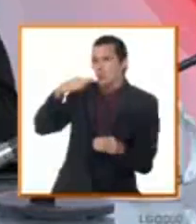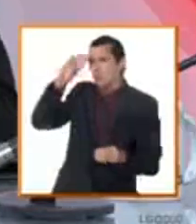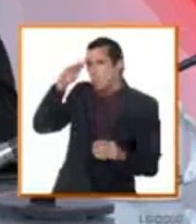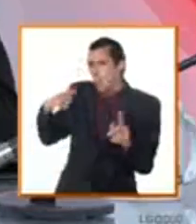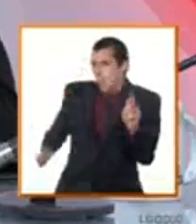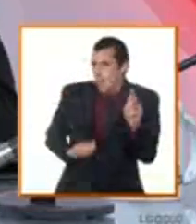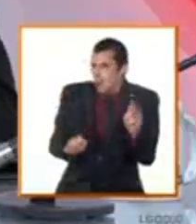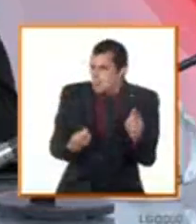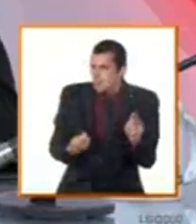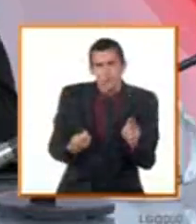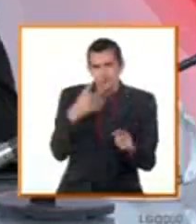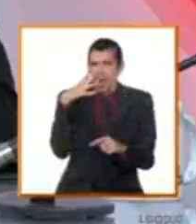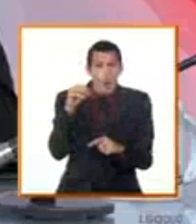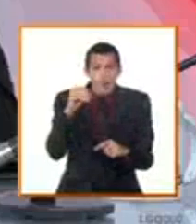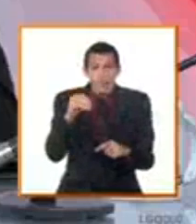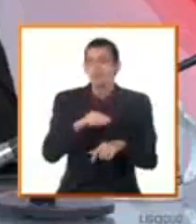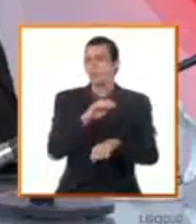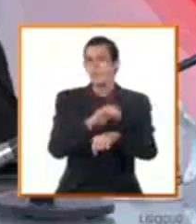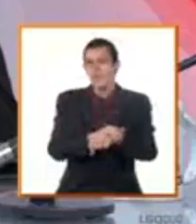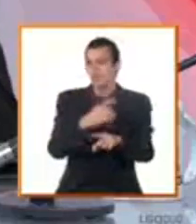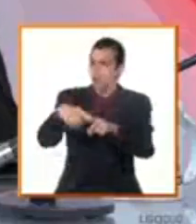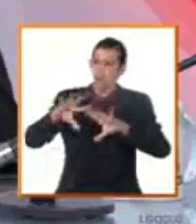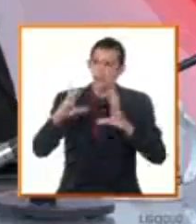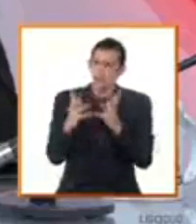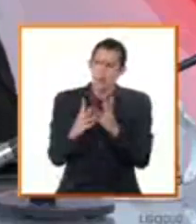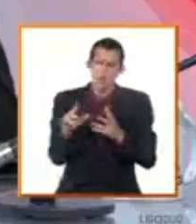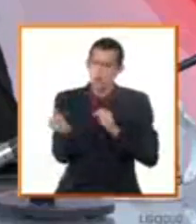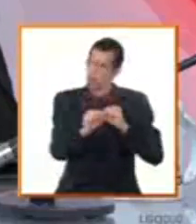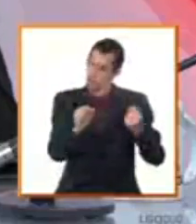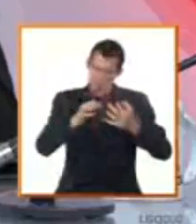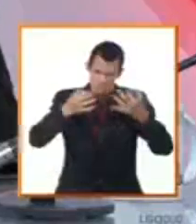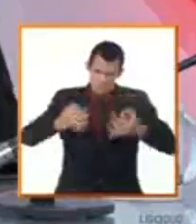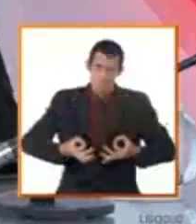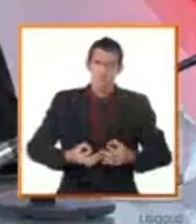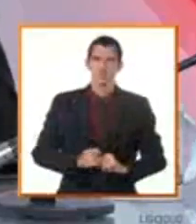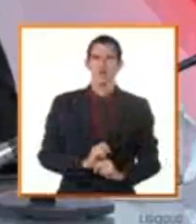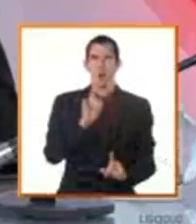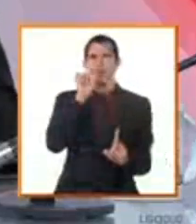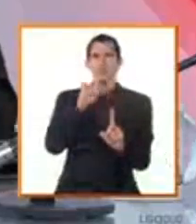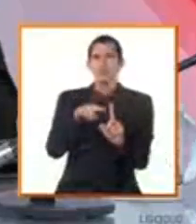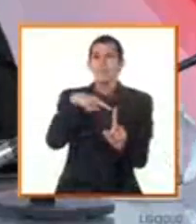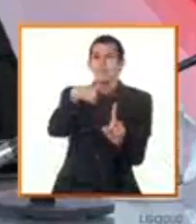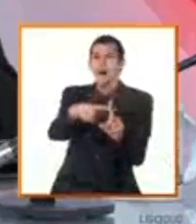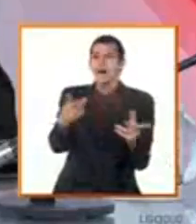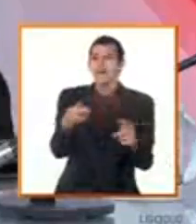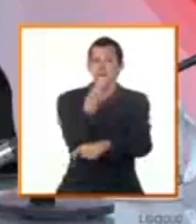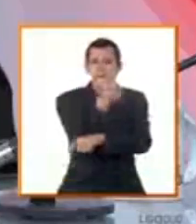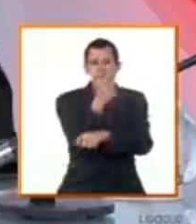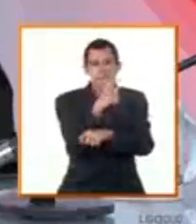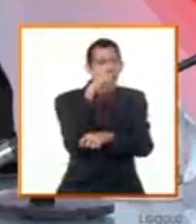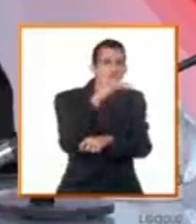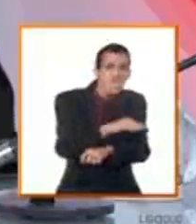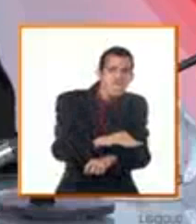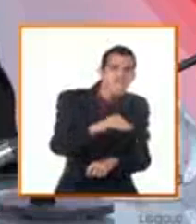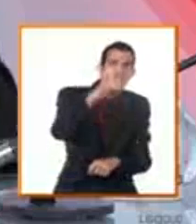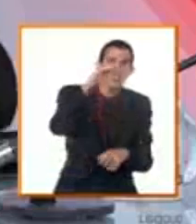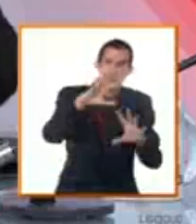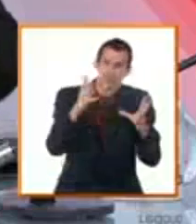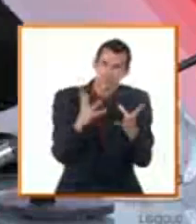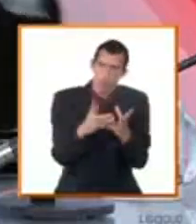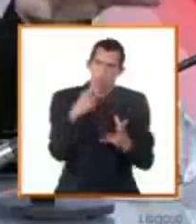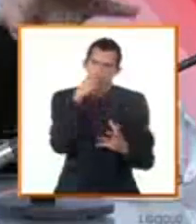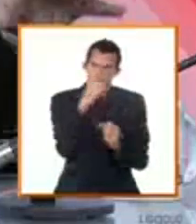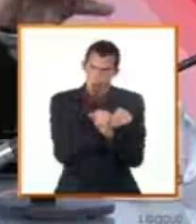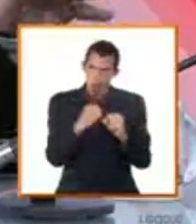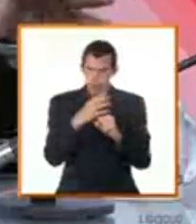trabajará activamente por la prevención y por la educación, sobre todo de nuestros jóvenes, sobre lo que significa el uso de las drogas.